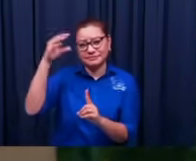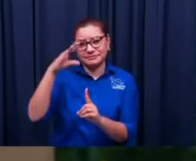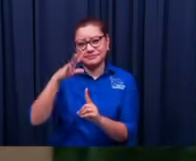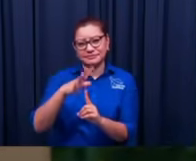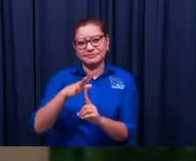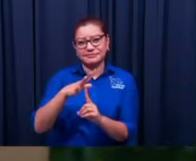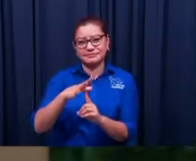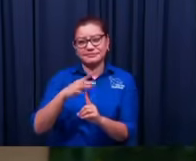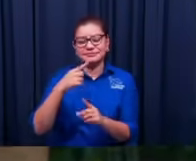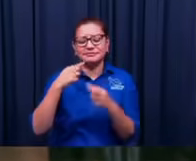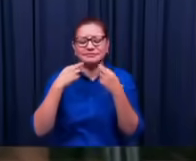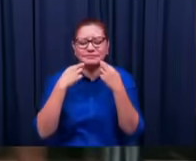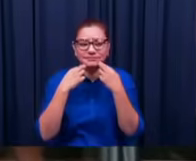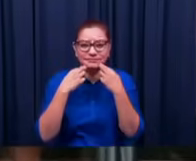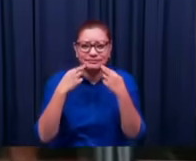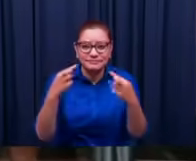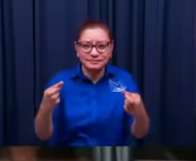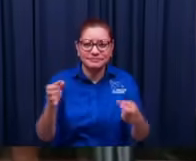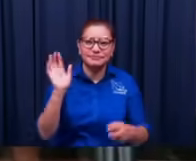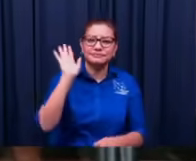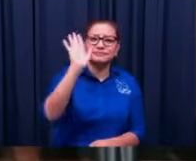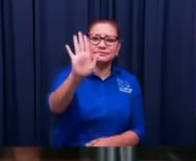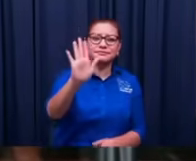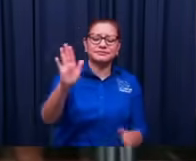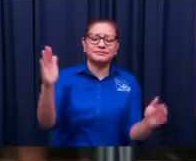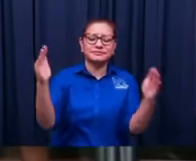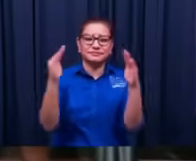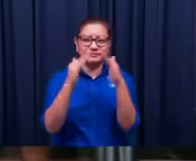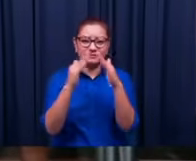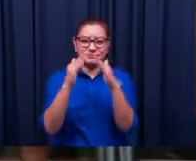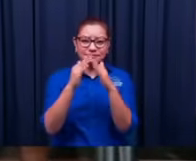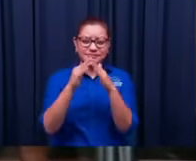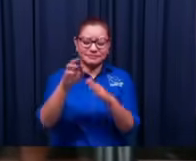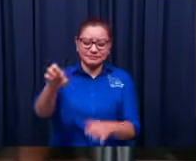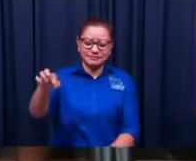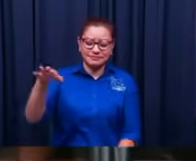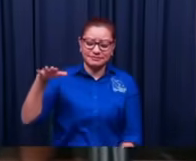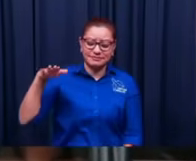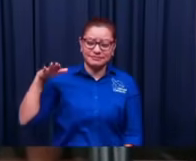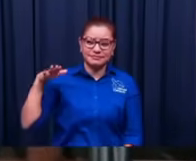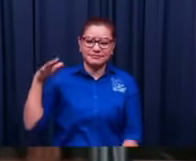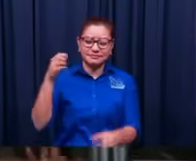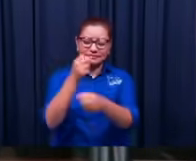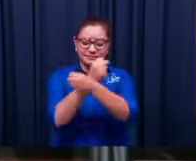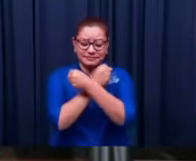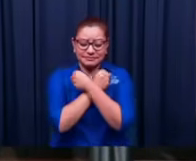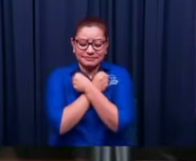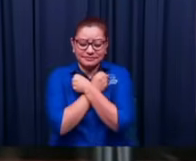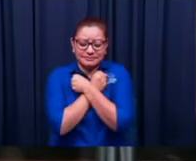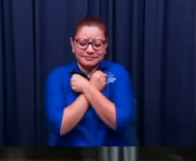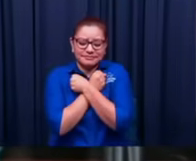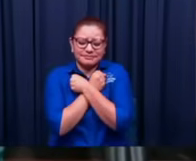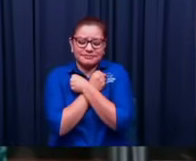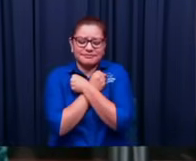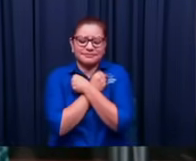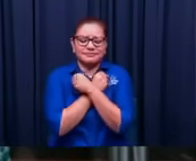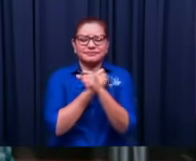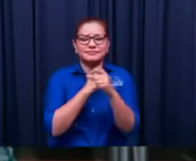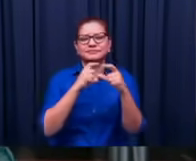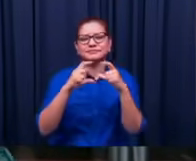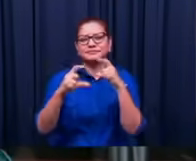y que yo proclamo que tu casa es un oasis de paz, de amor y de armonía